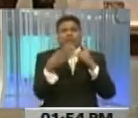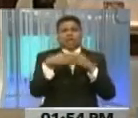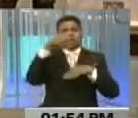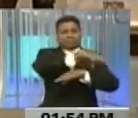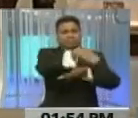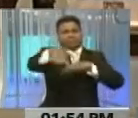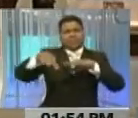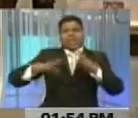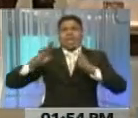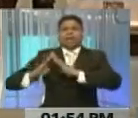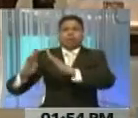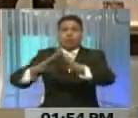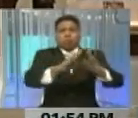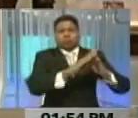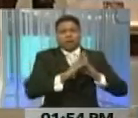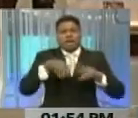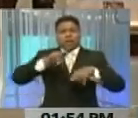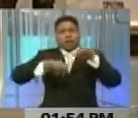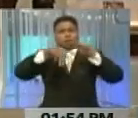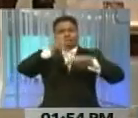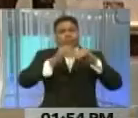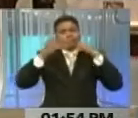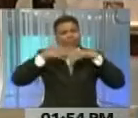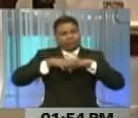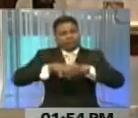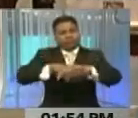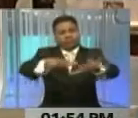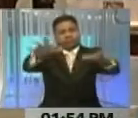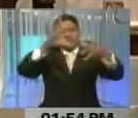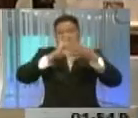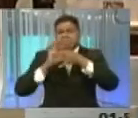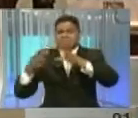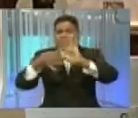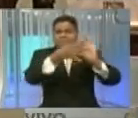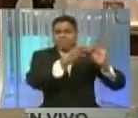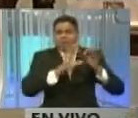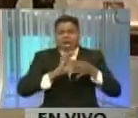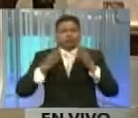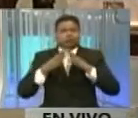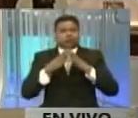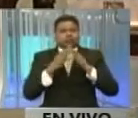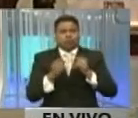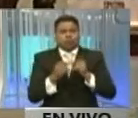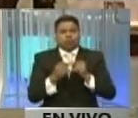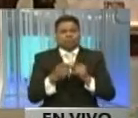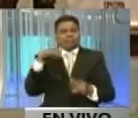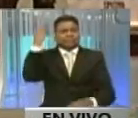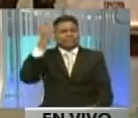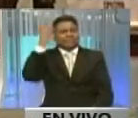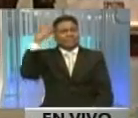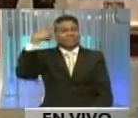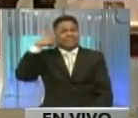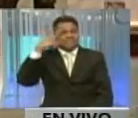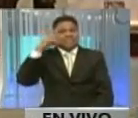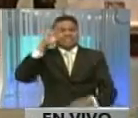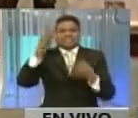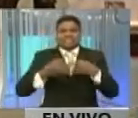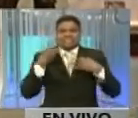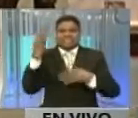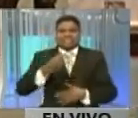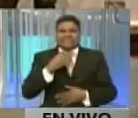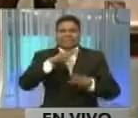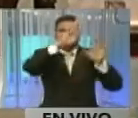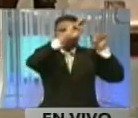sus comunidades, construir una red permanente, donde tengamos confrontación permanente, un calendario permanente de las